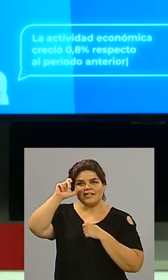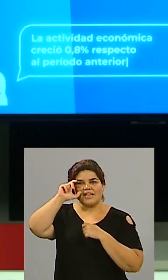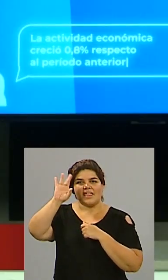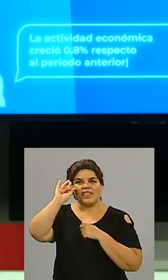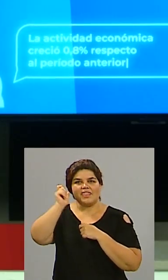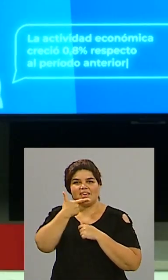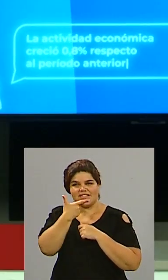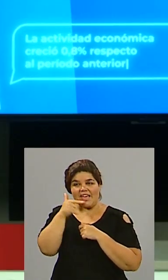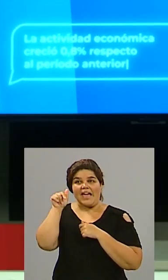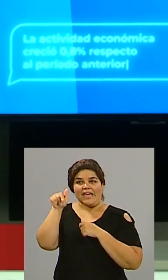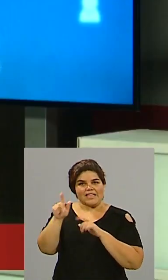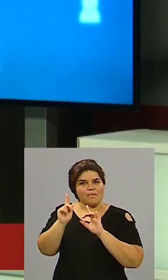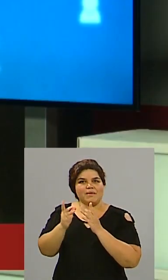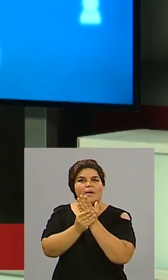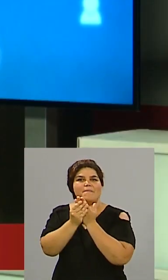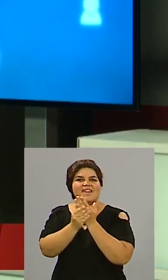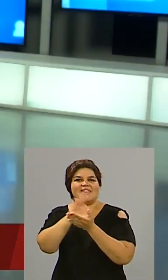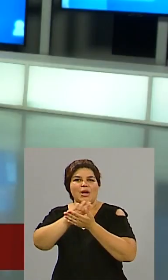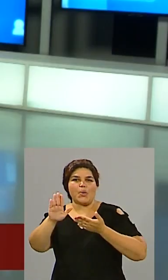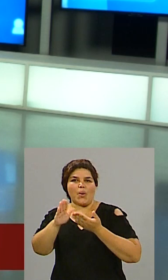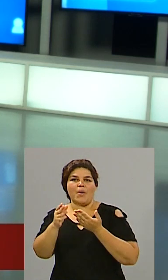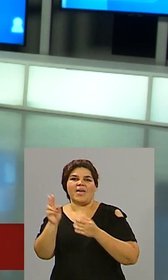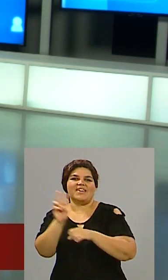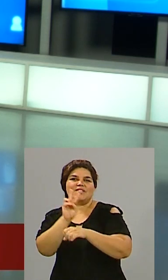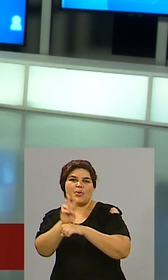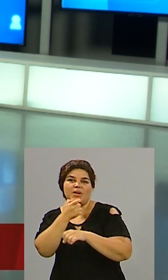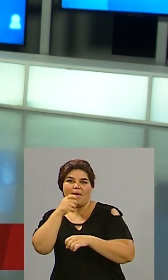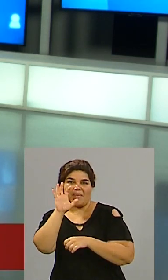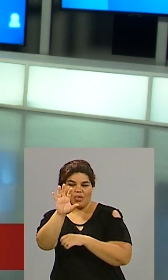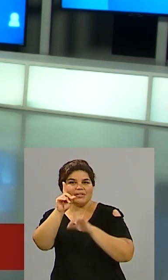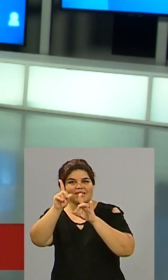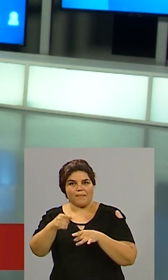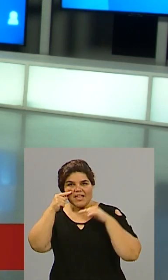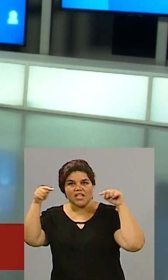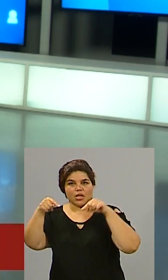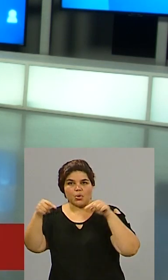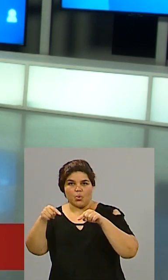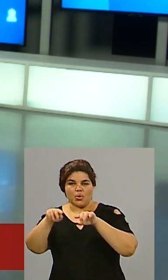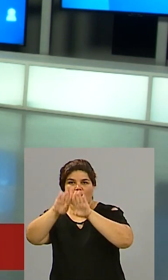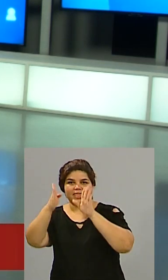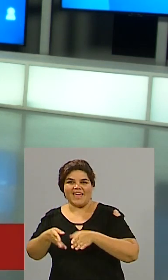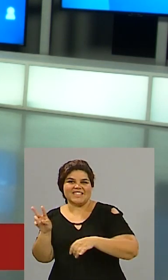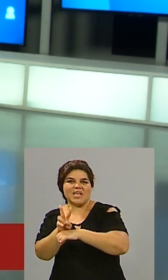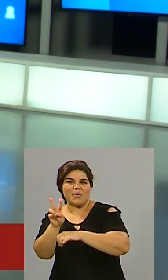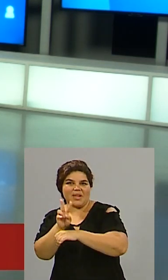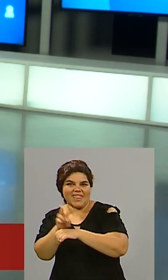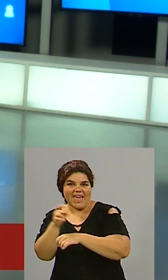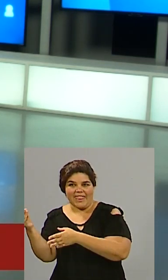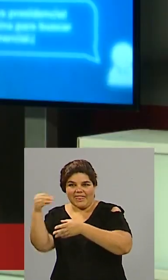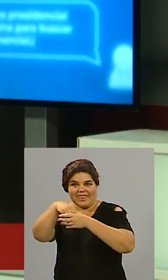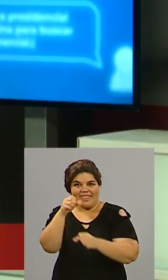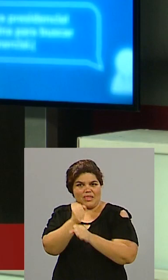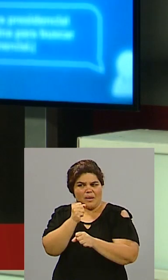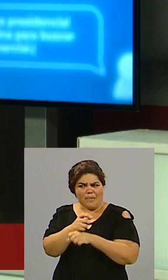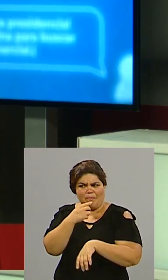a preguntar, ¿vas a seguir en la docencia, digo, docente del Instituto de Seguridad, el Instituto Universitario de Seguridad? Me imagino